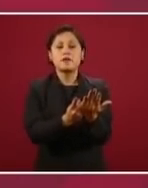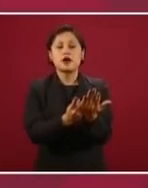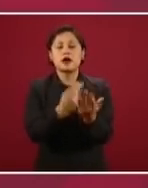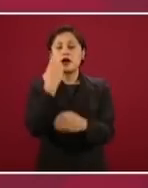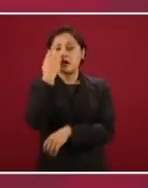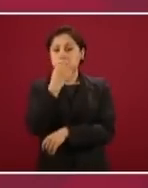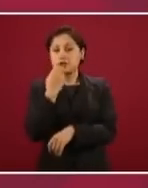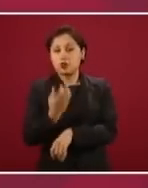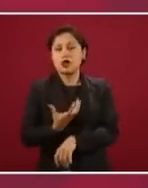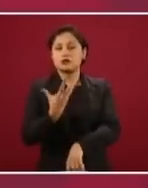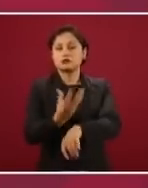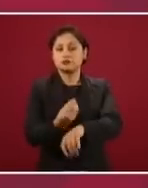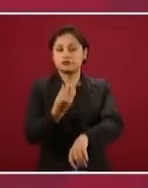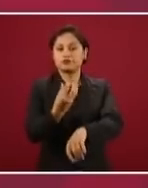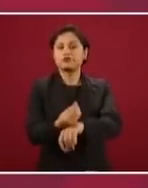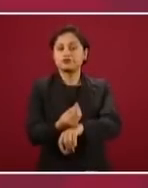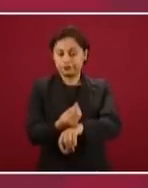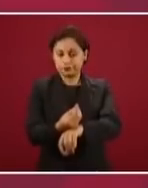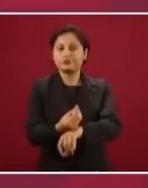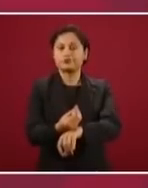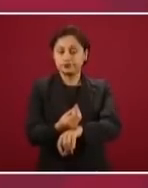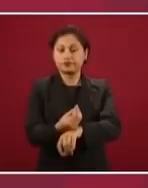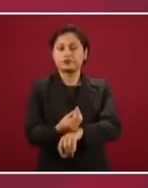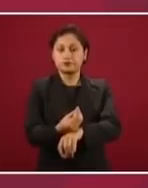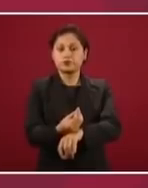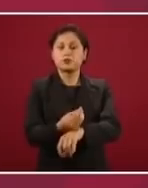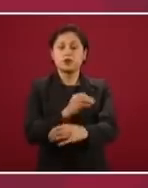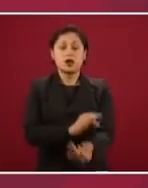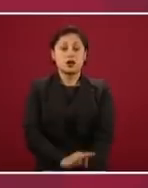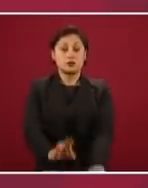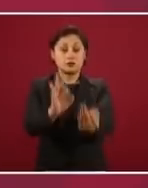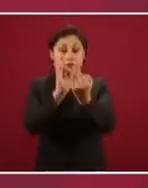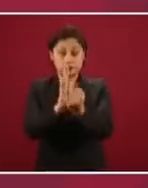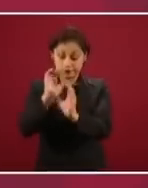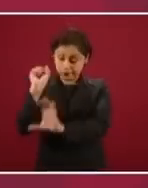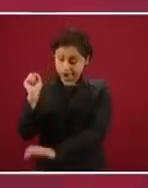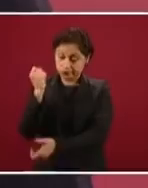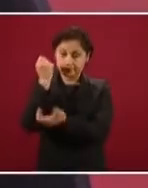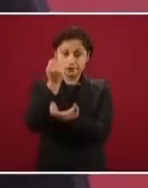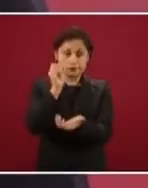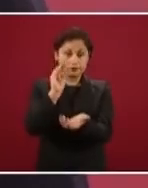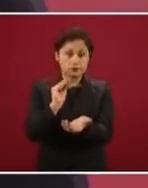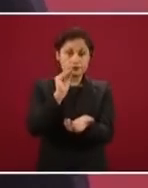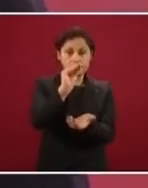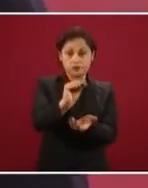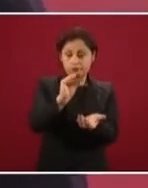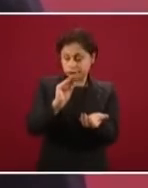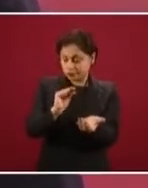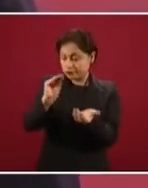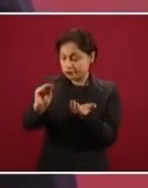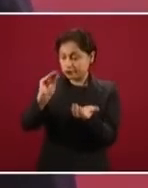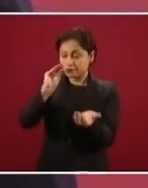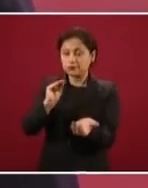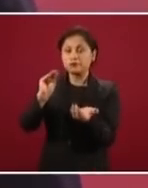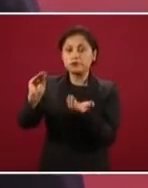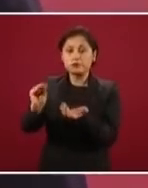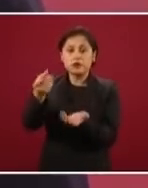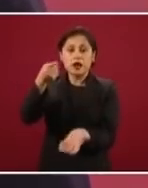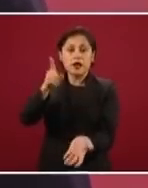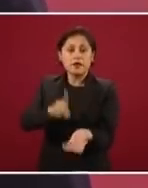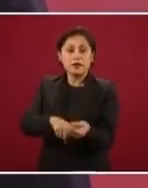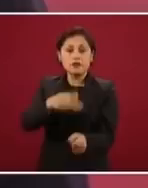a entregar y recursos cada escuela de sonora